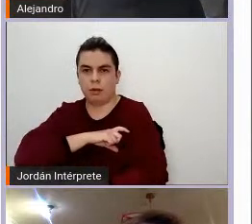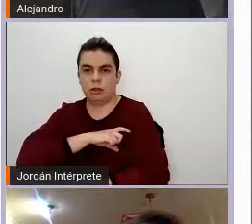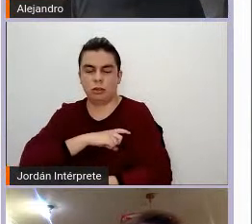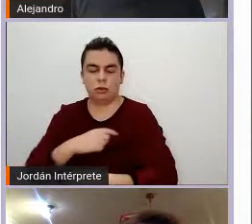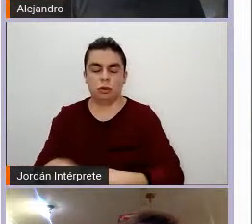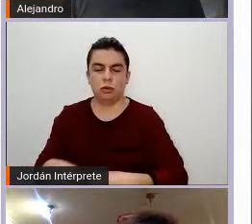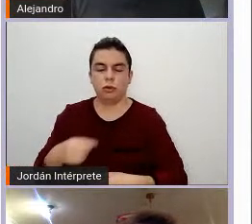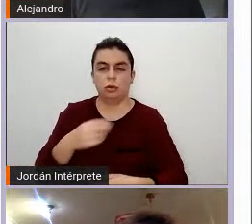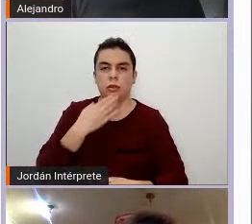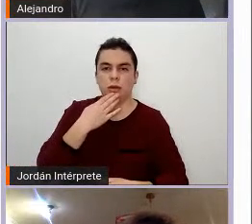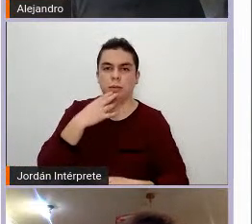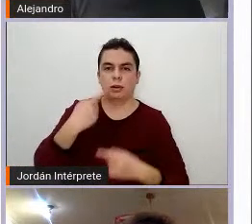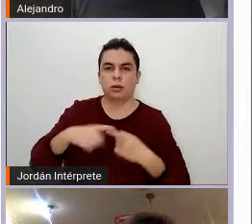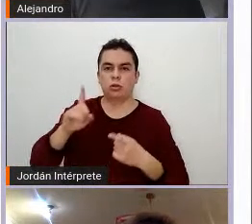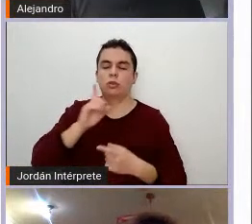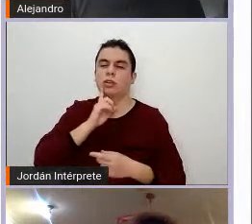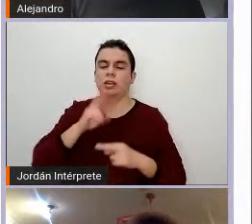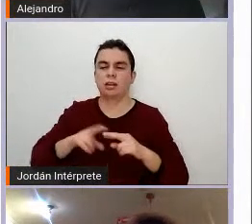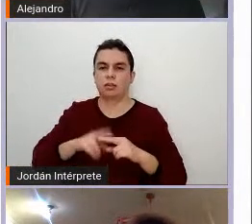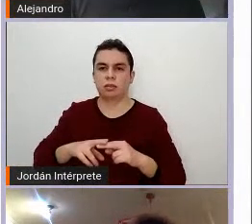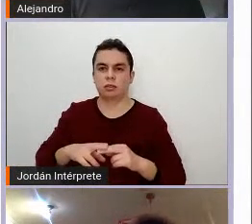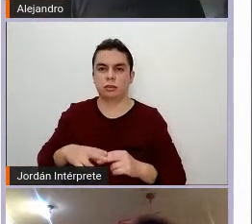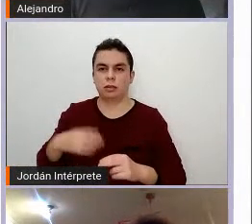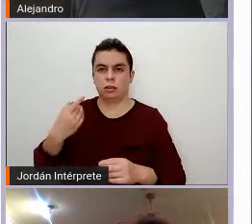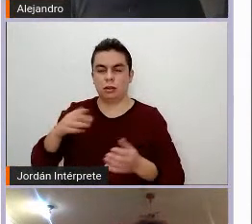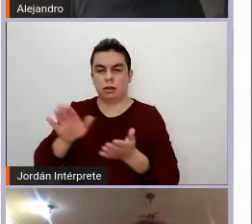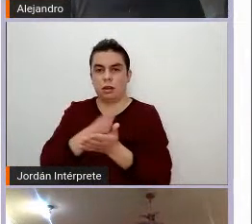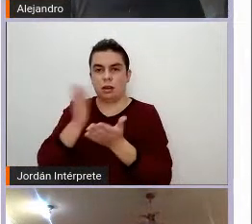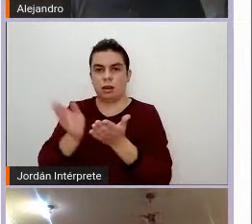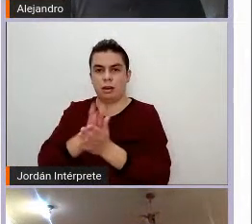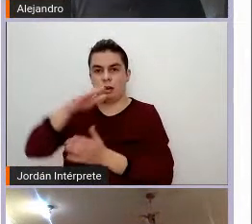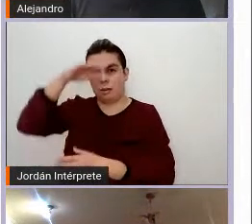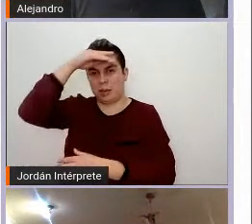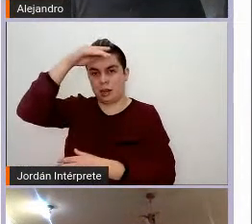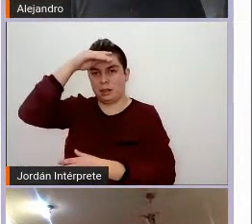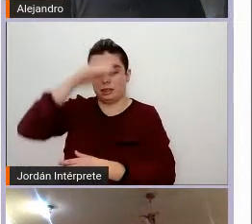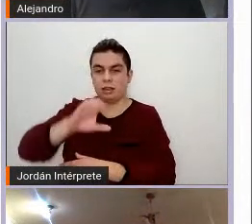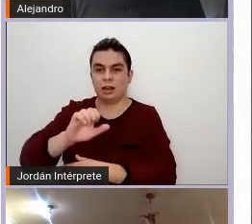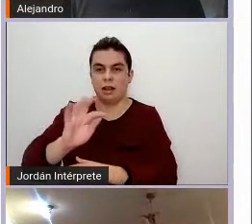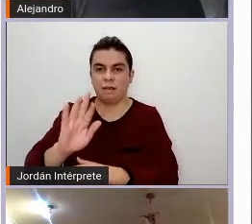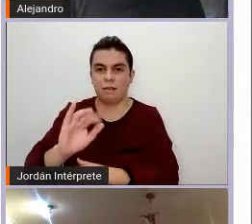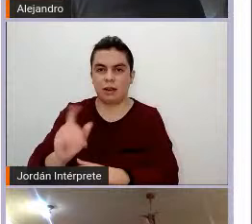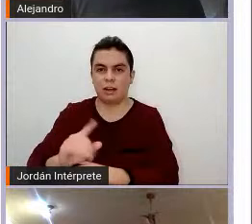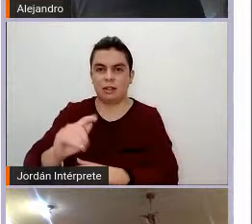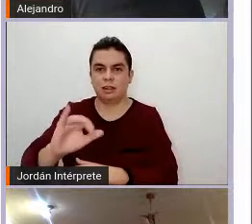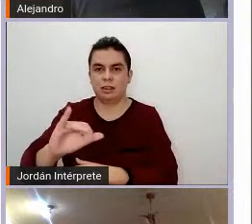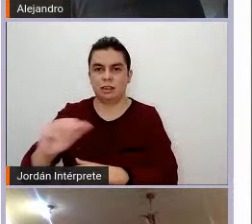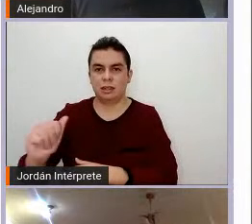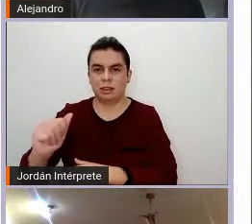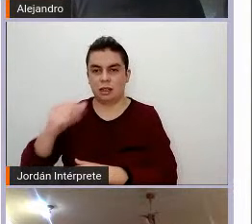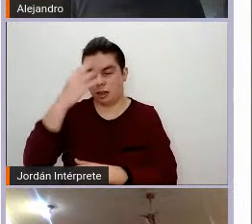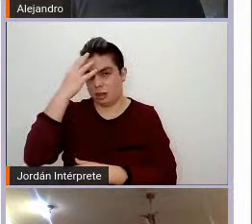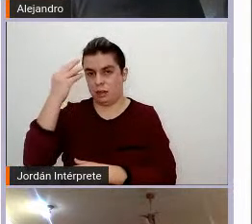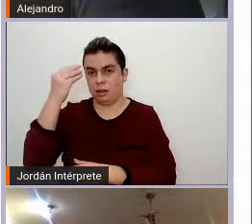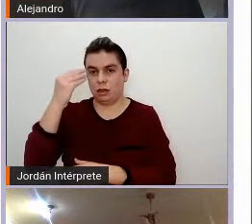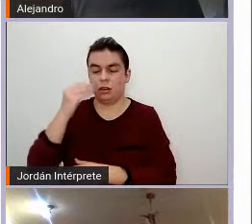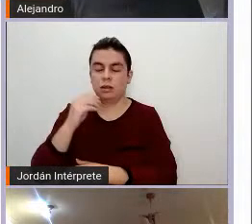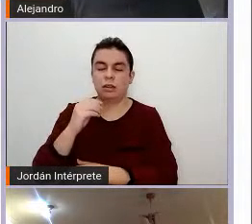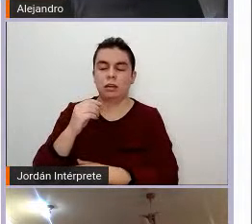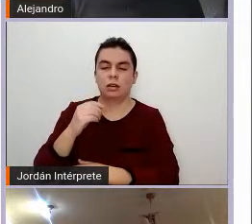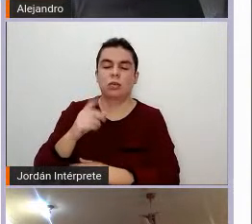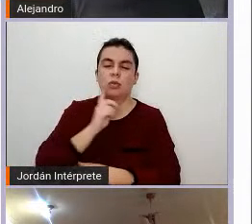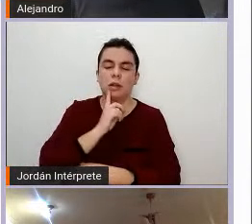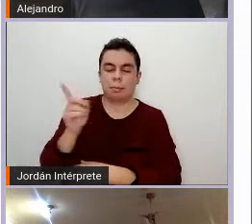está analizada en el libro La experiencia ekfrástica de Neruda, en donde su autor, Hugo Méndez Ramírez, proporciona